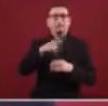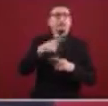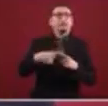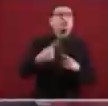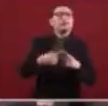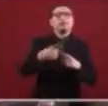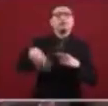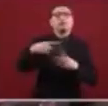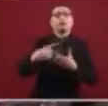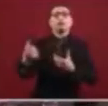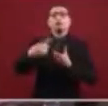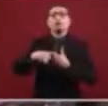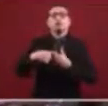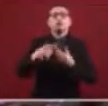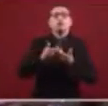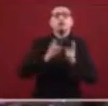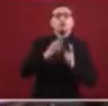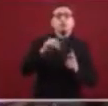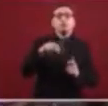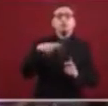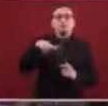participen en Morena,